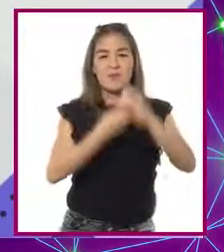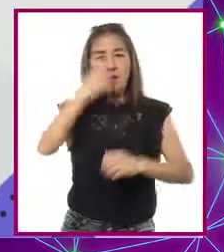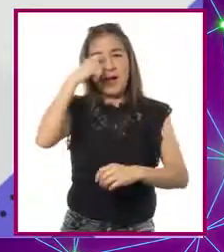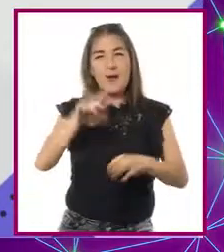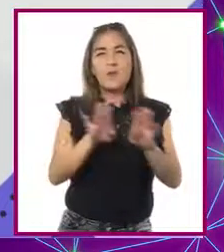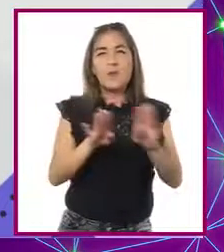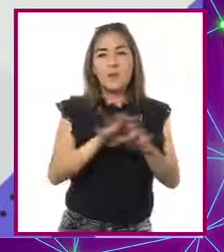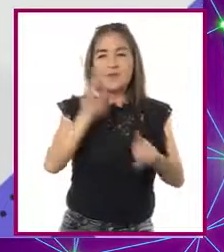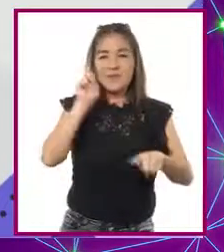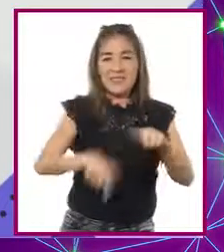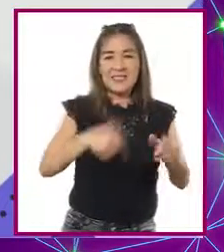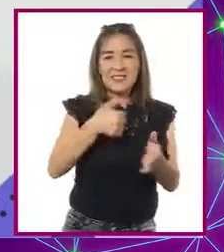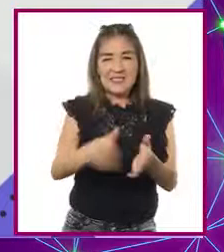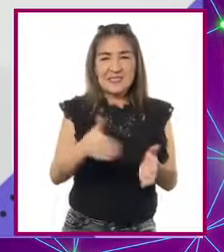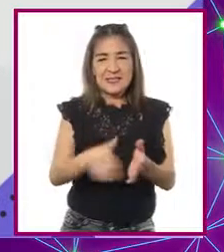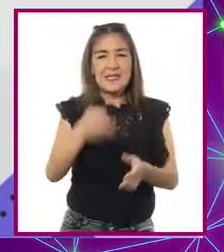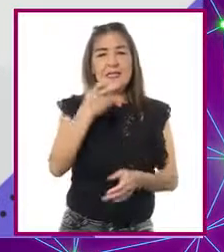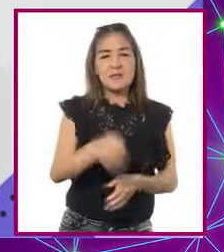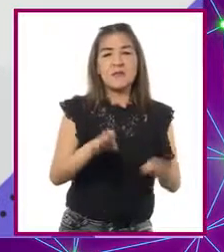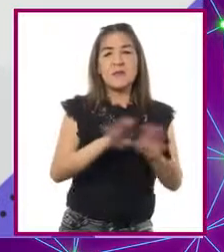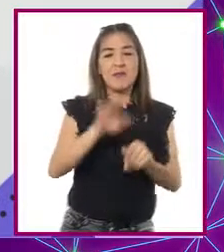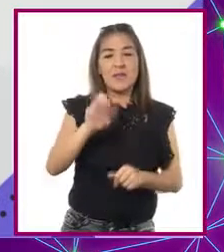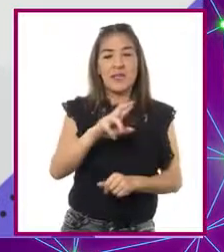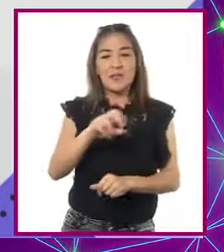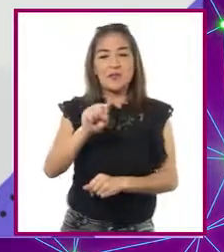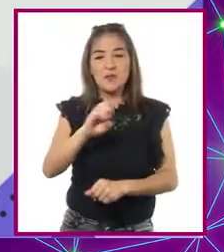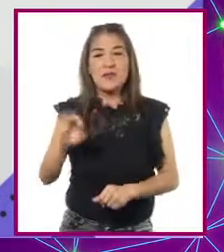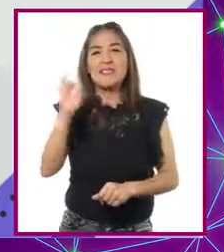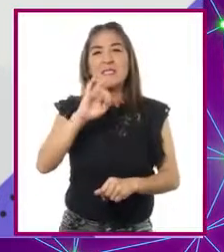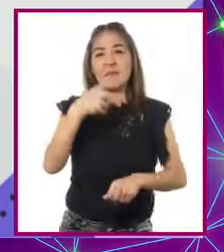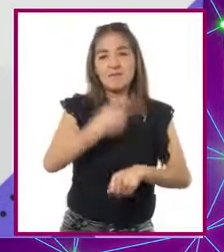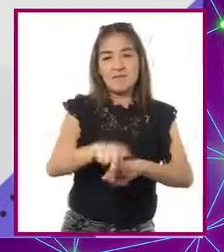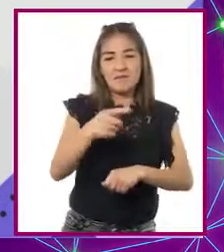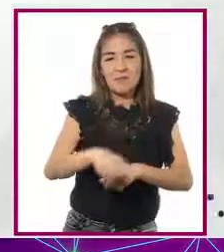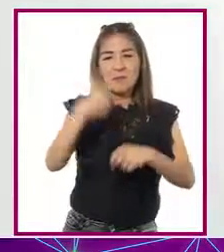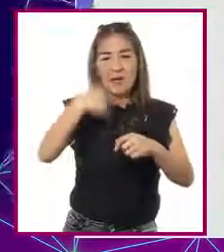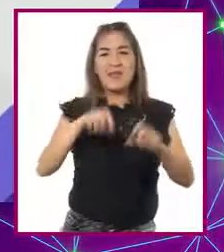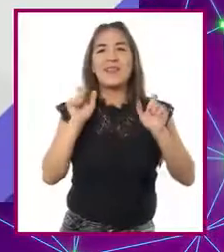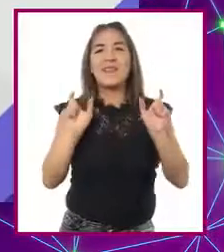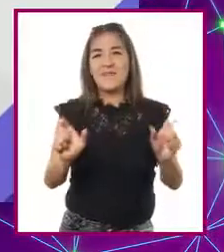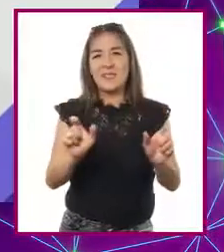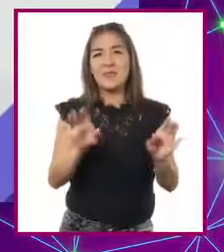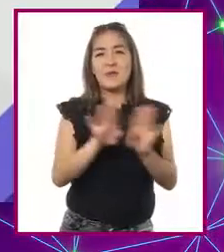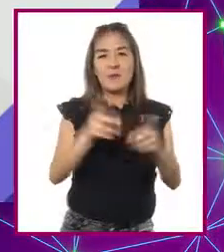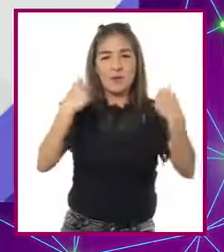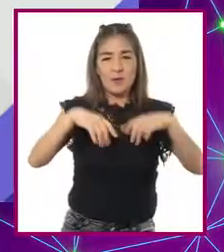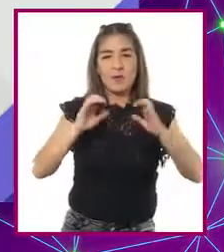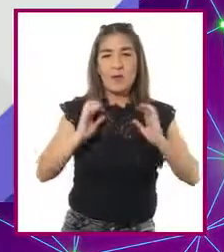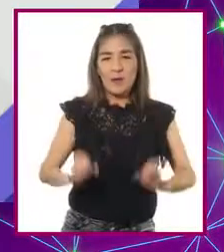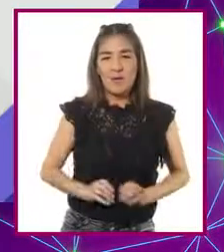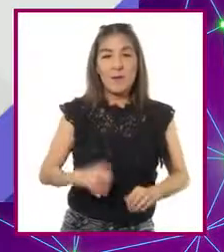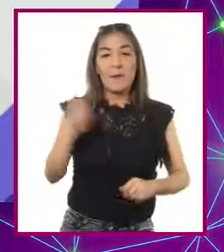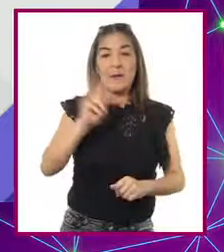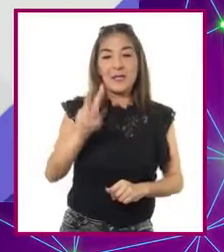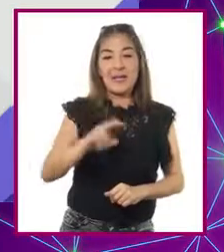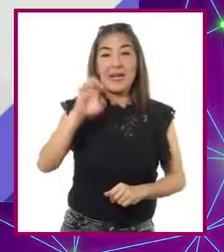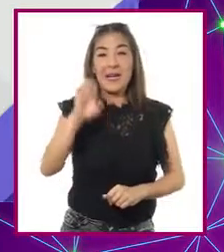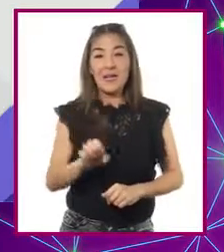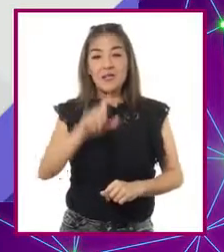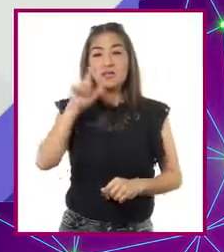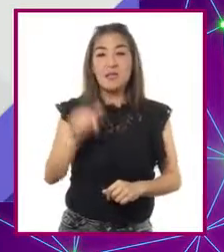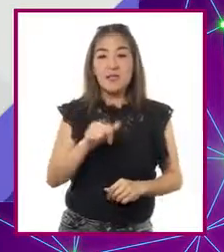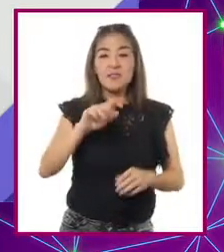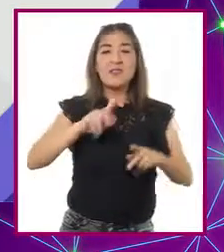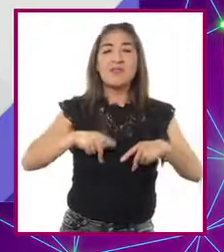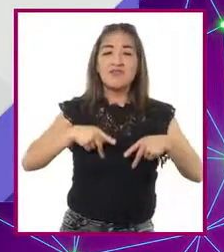y la oxidación del ion ferroso puede causar problemas en las defensas antioxidantes. Como la vitamina E se va agotando,